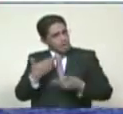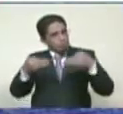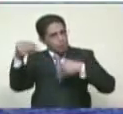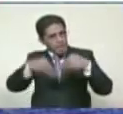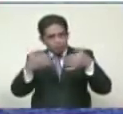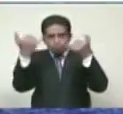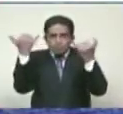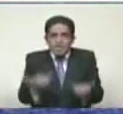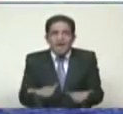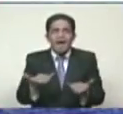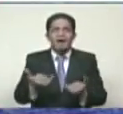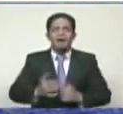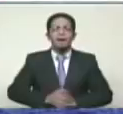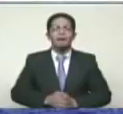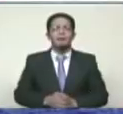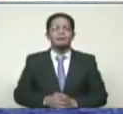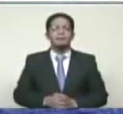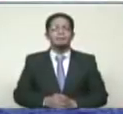ya!